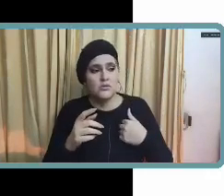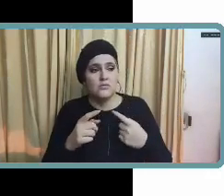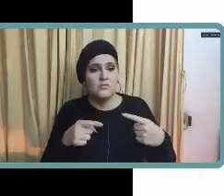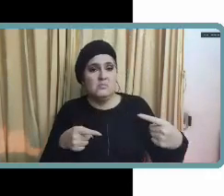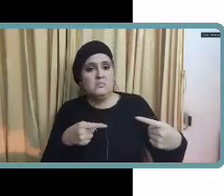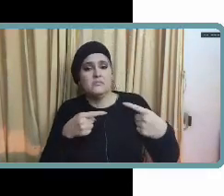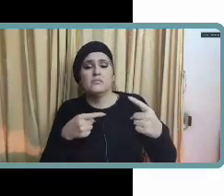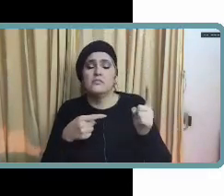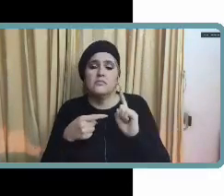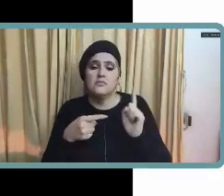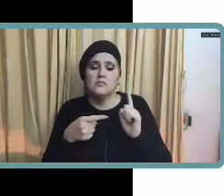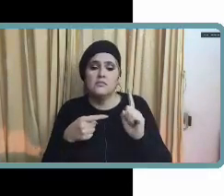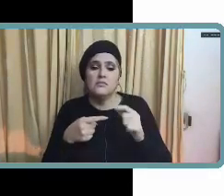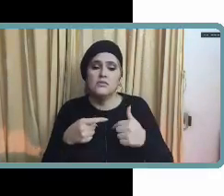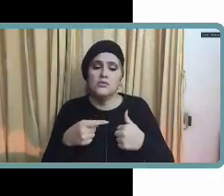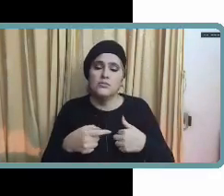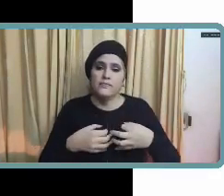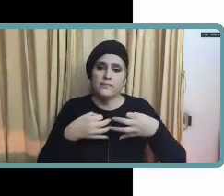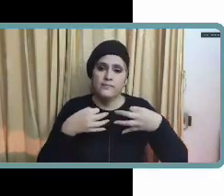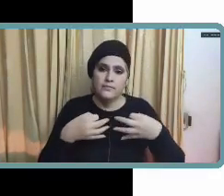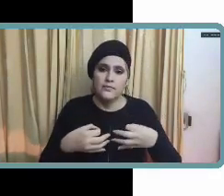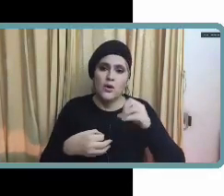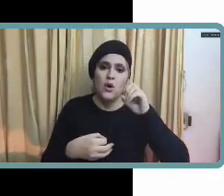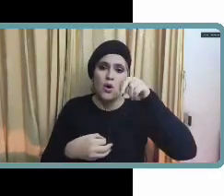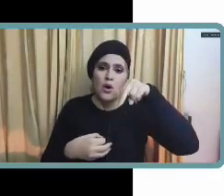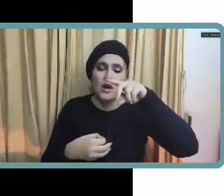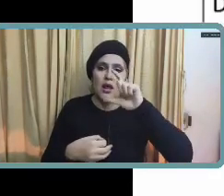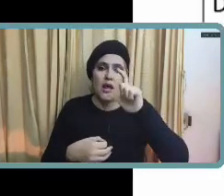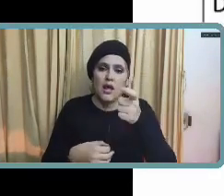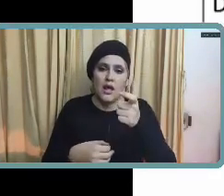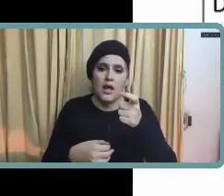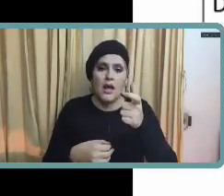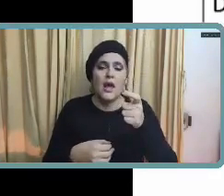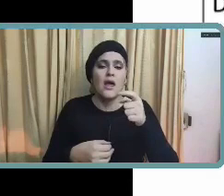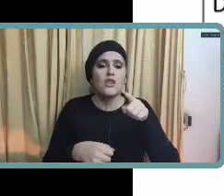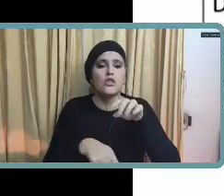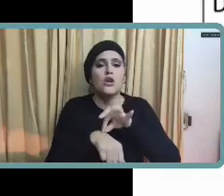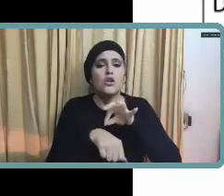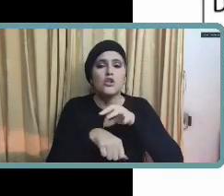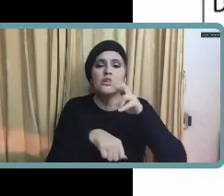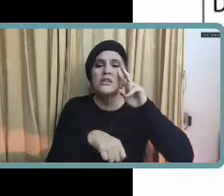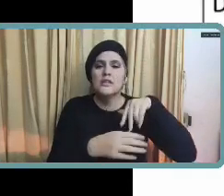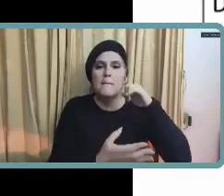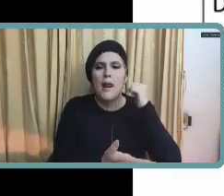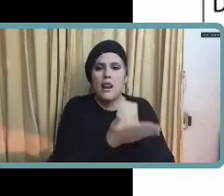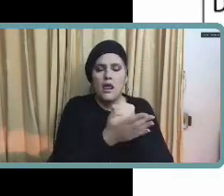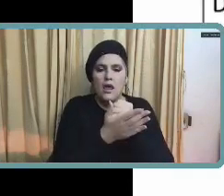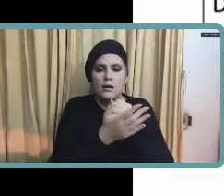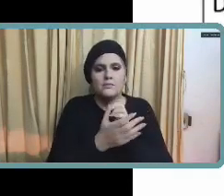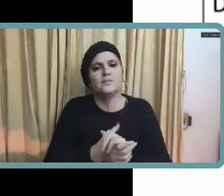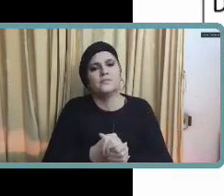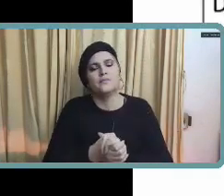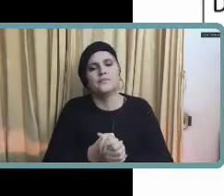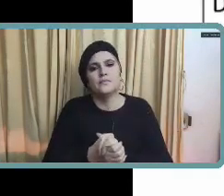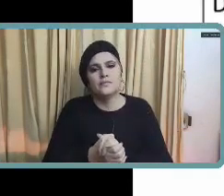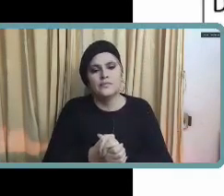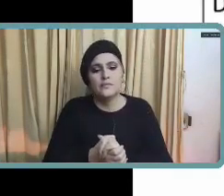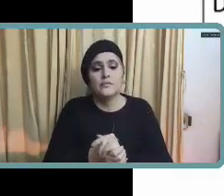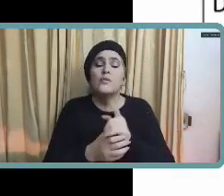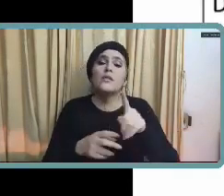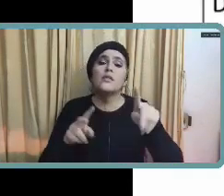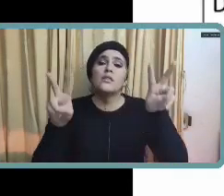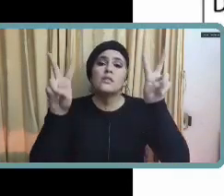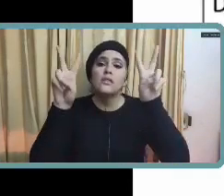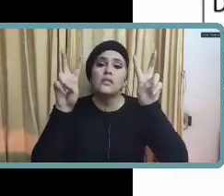principios de la ONG Médicos Sin Marca. Y vamos a hablar hoy día, como el título